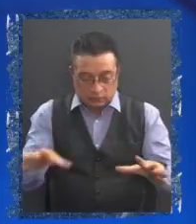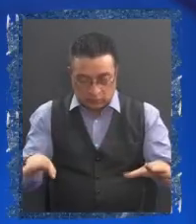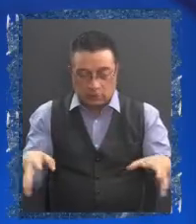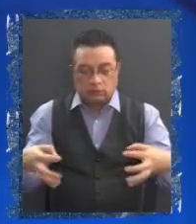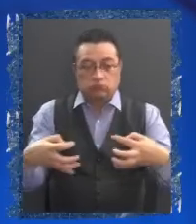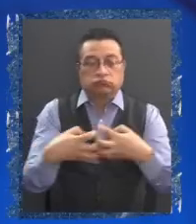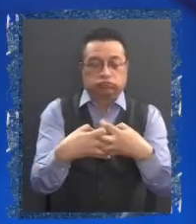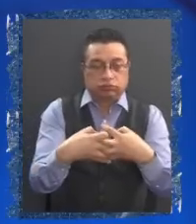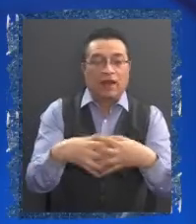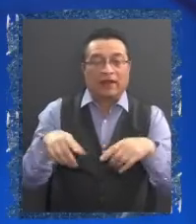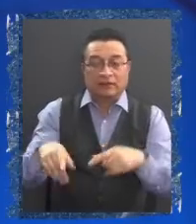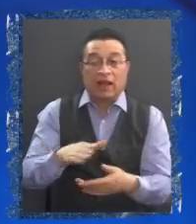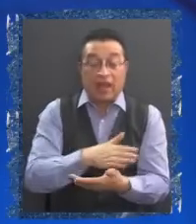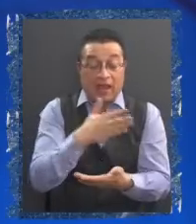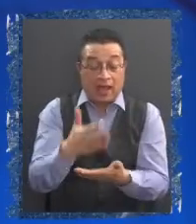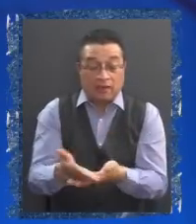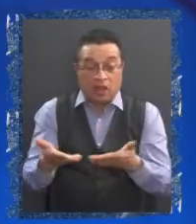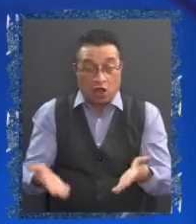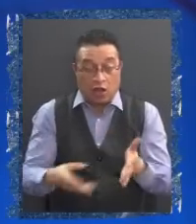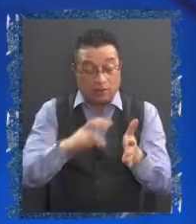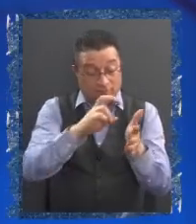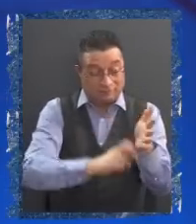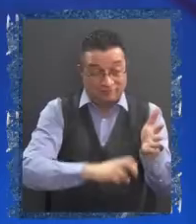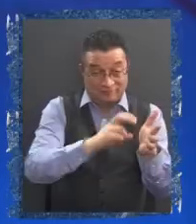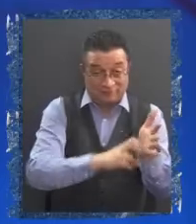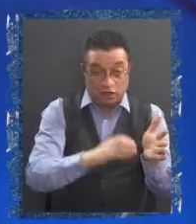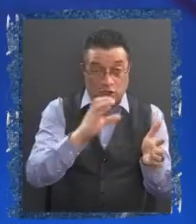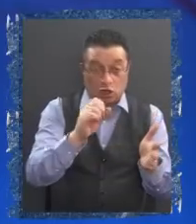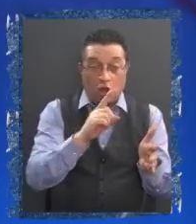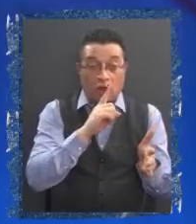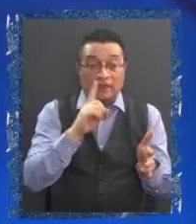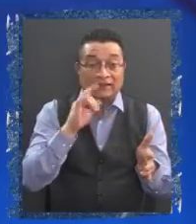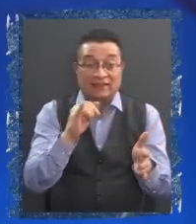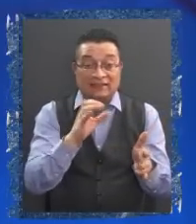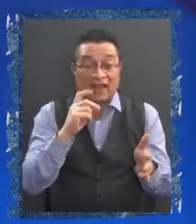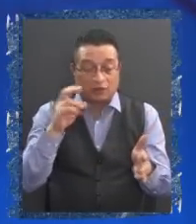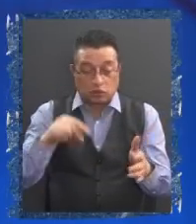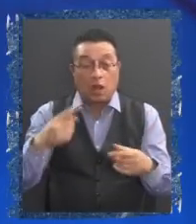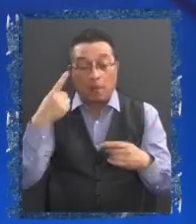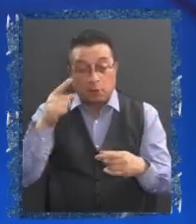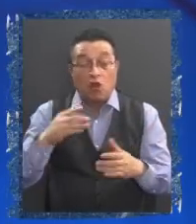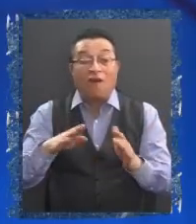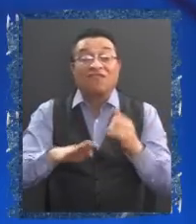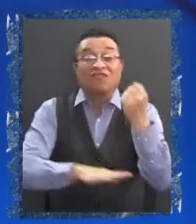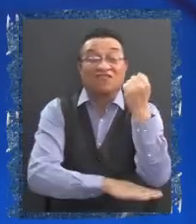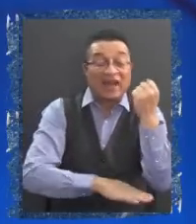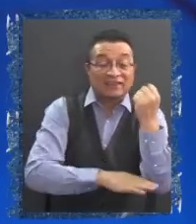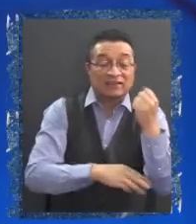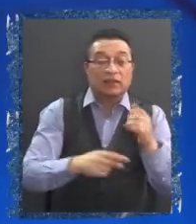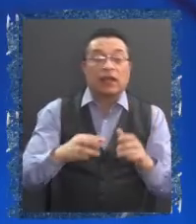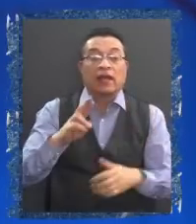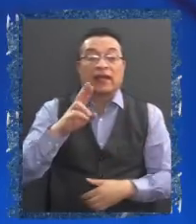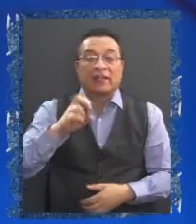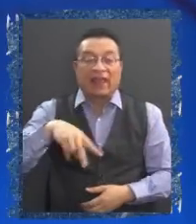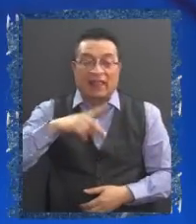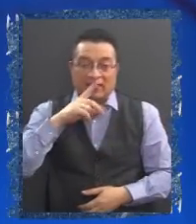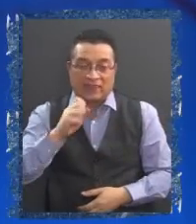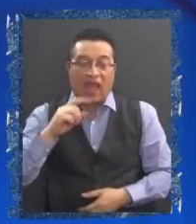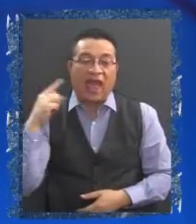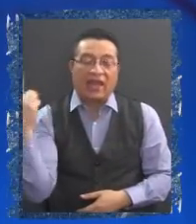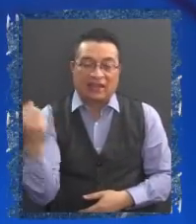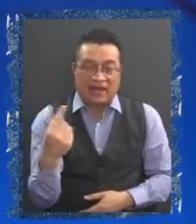Es lo que hasta ahora han sido cotizaciones, pero que la propuesta, lo basal, son las rentas generales. Esa propuesta de mancomunación es algo